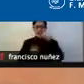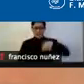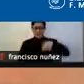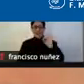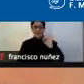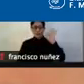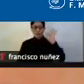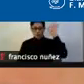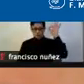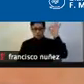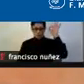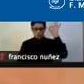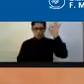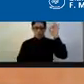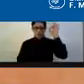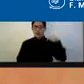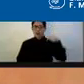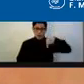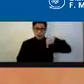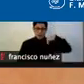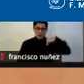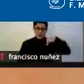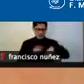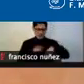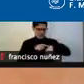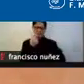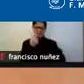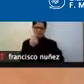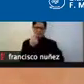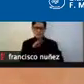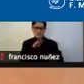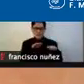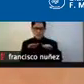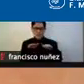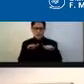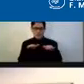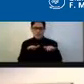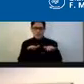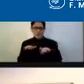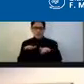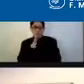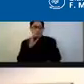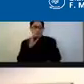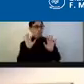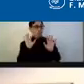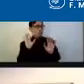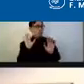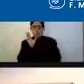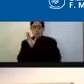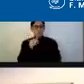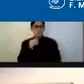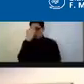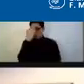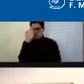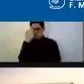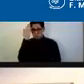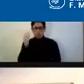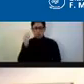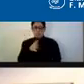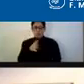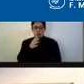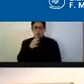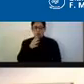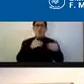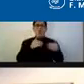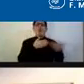mediodía. No, lo sentí, pero no me preocupé de ver a dónde había sido ni nada. Estaba tan ocupado, de